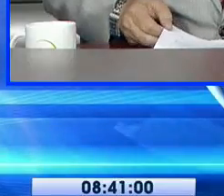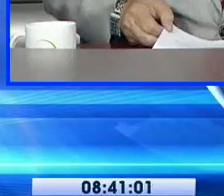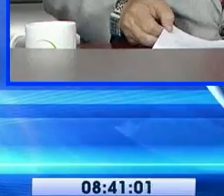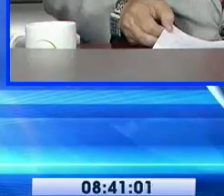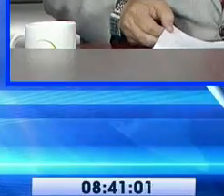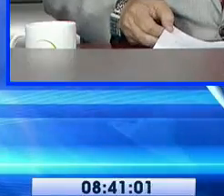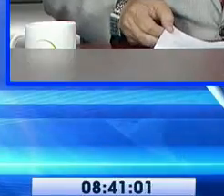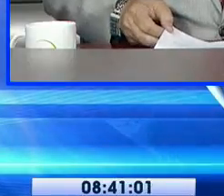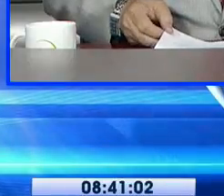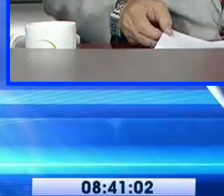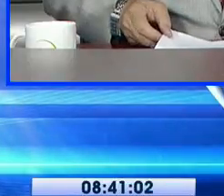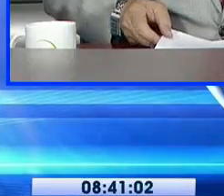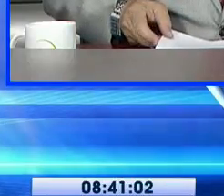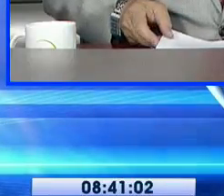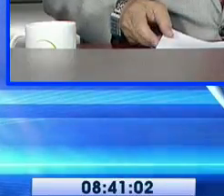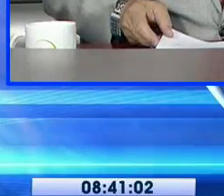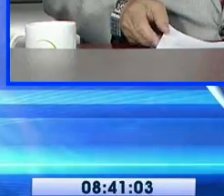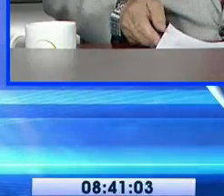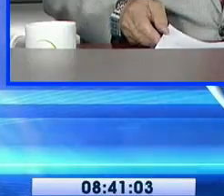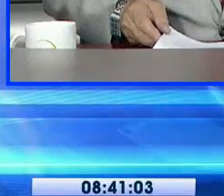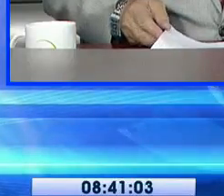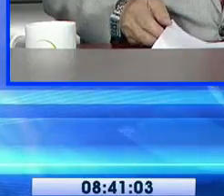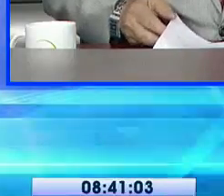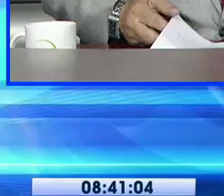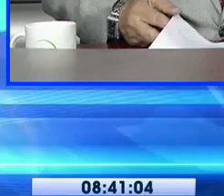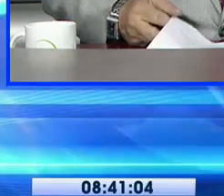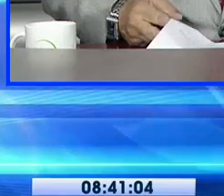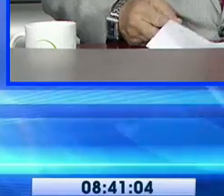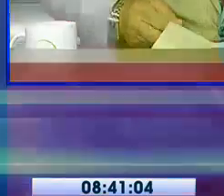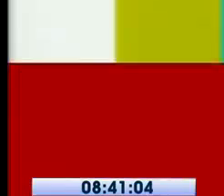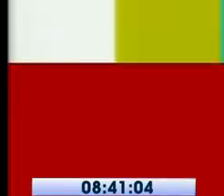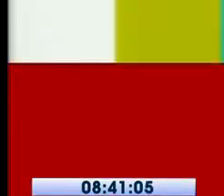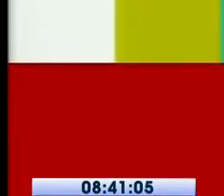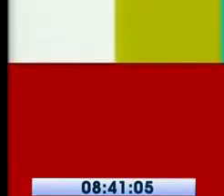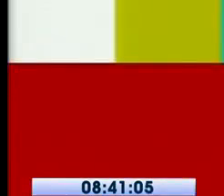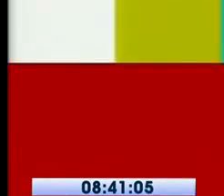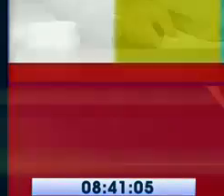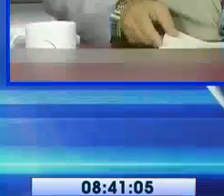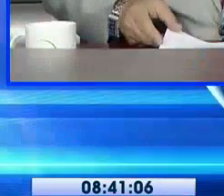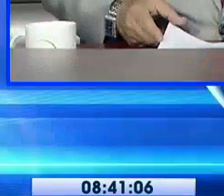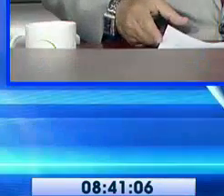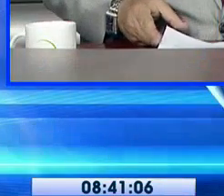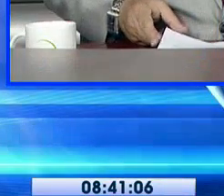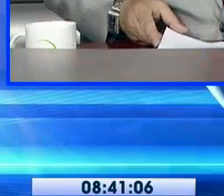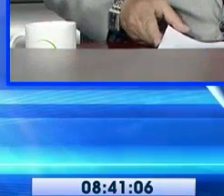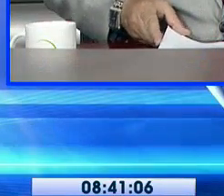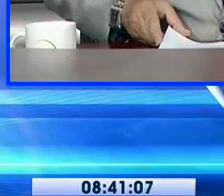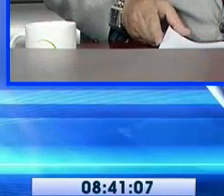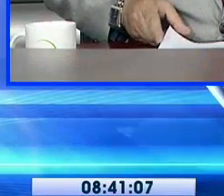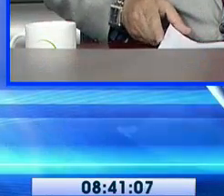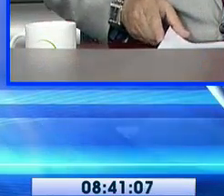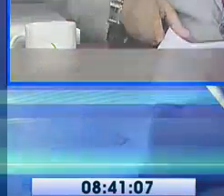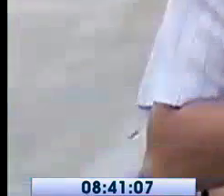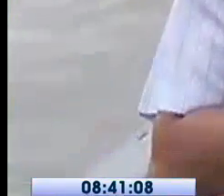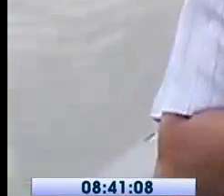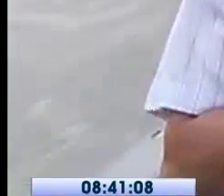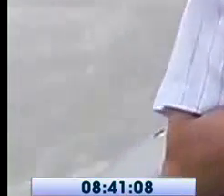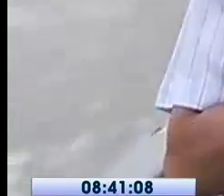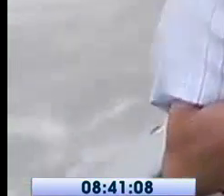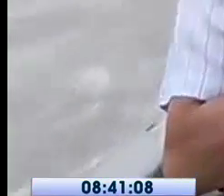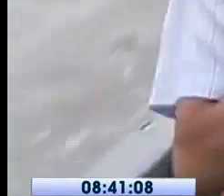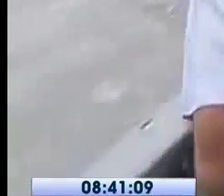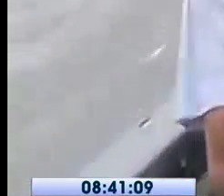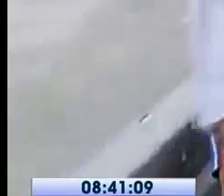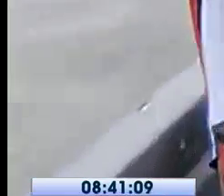Mi estimado Hugo, amigos televidentes, excelente mañana. Nosotros en estos instantes, en vivo y en directo, cuando son las